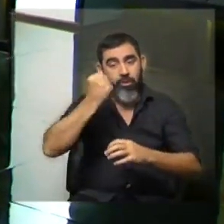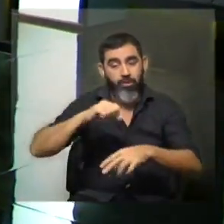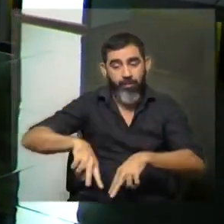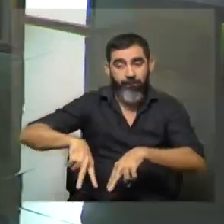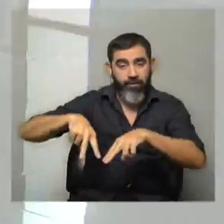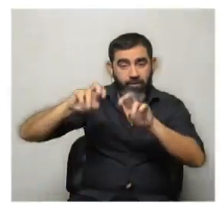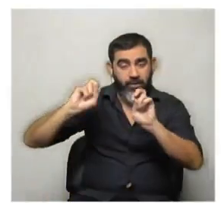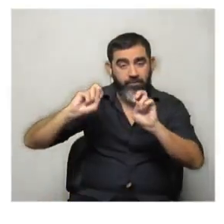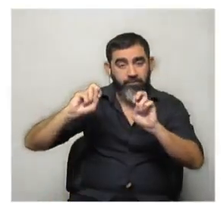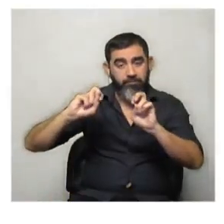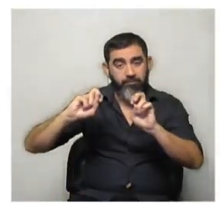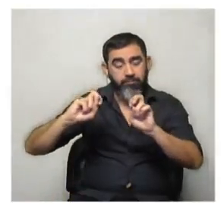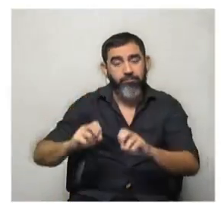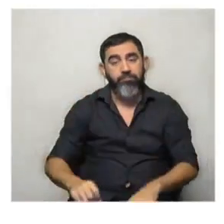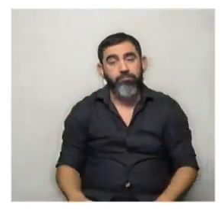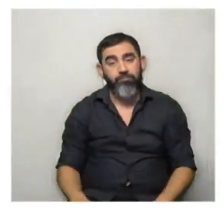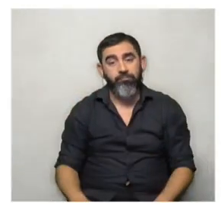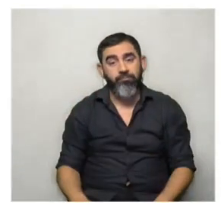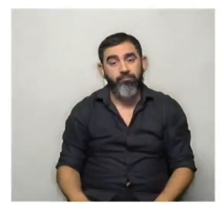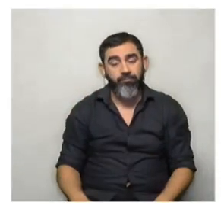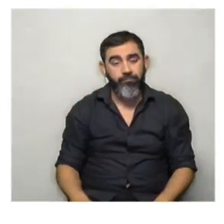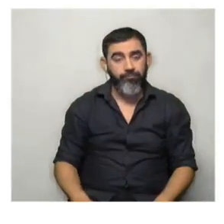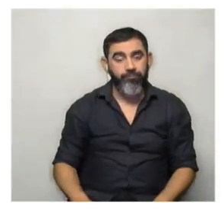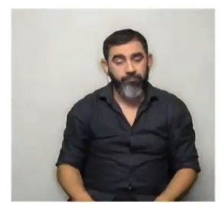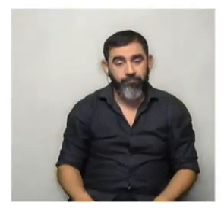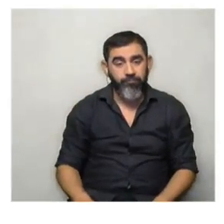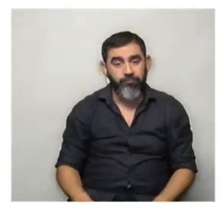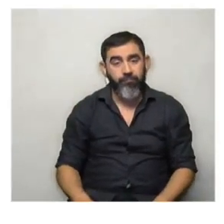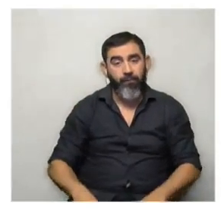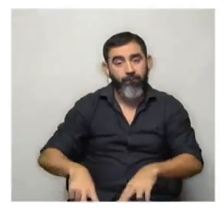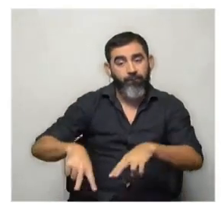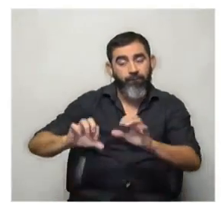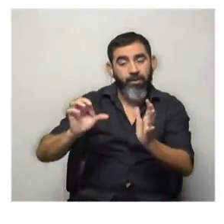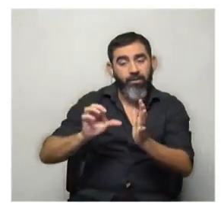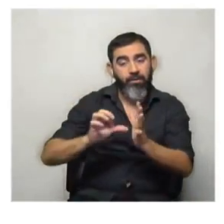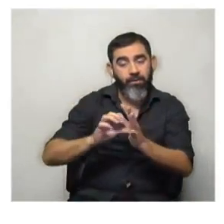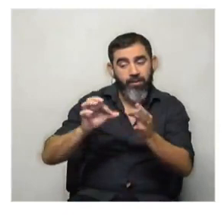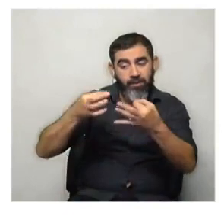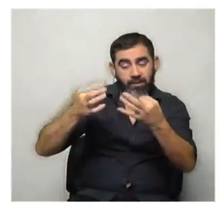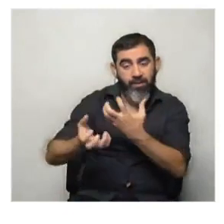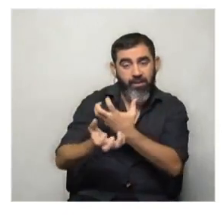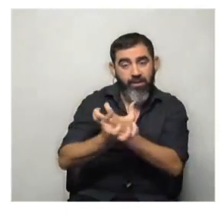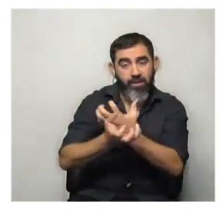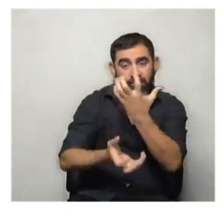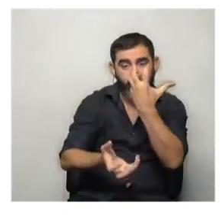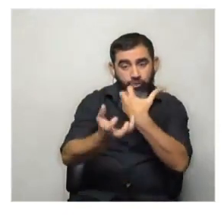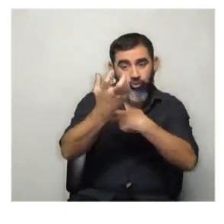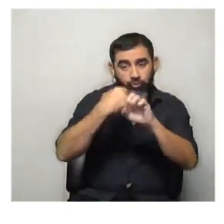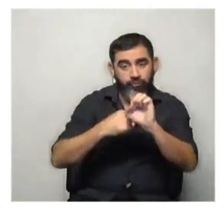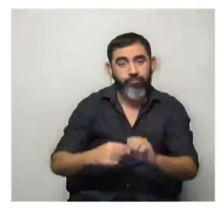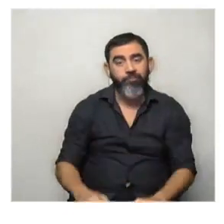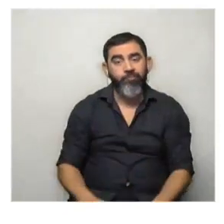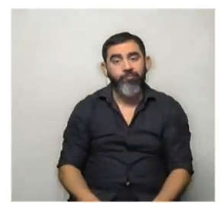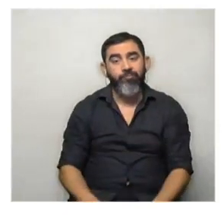estudio, ¿verdad? De hacer un estudio sistemático o taxonómico de estos animales. Pero además de